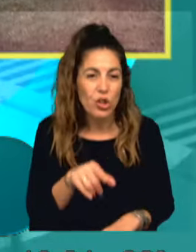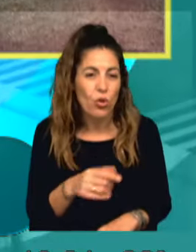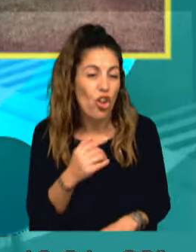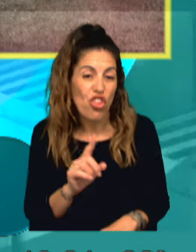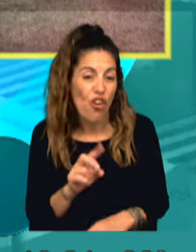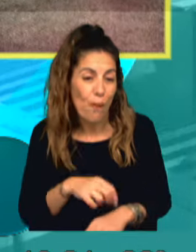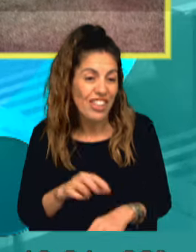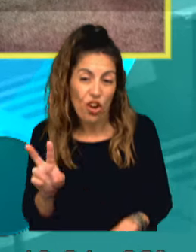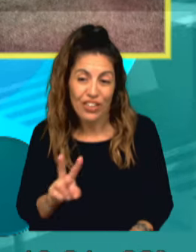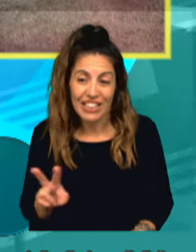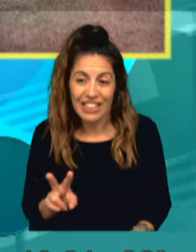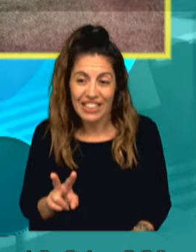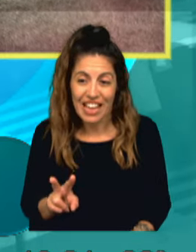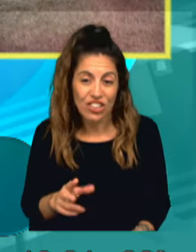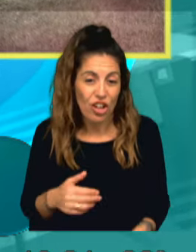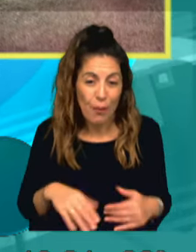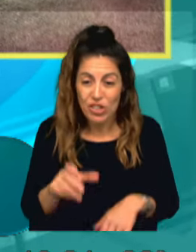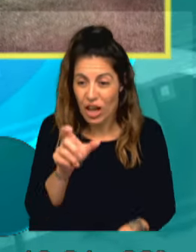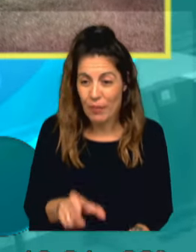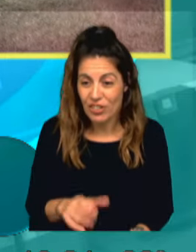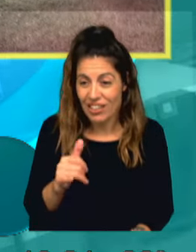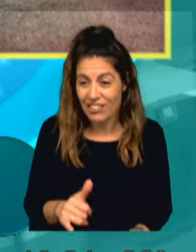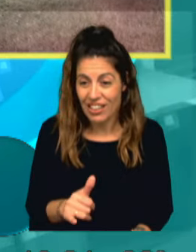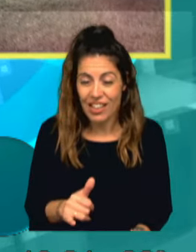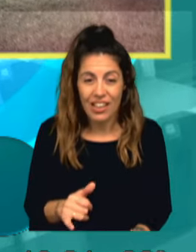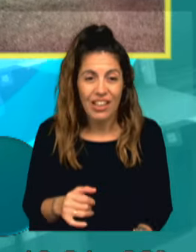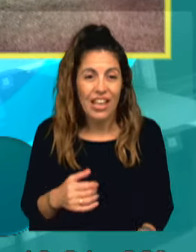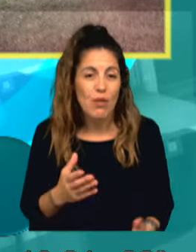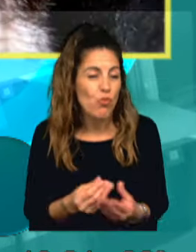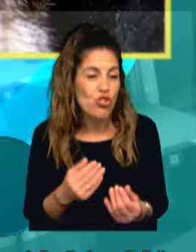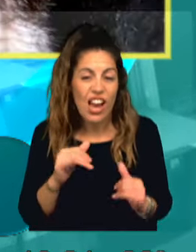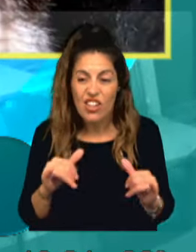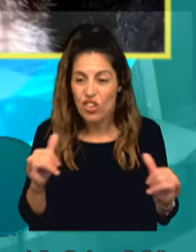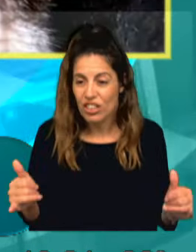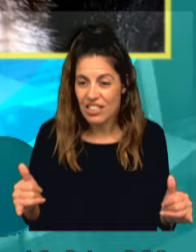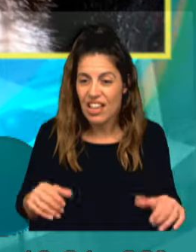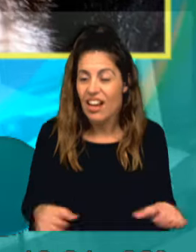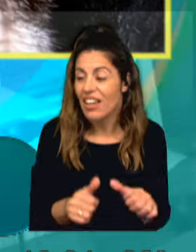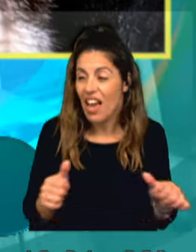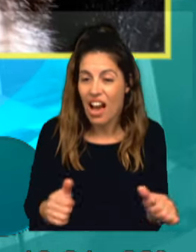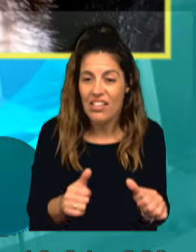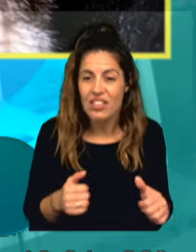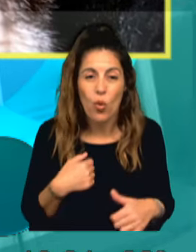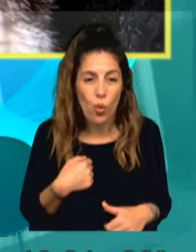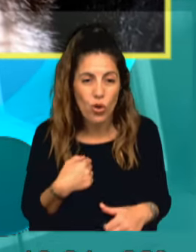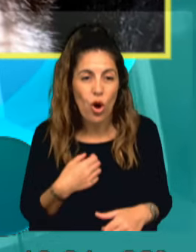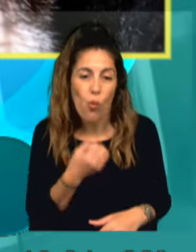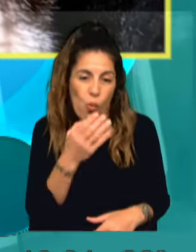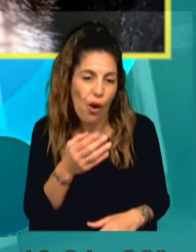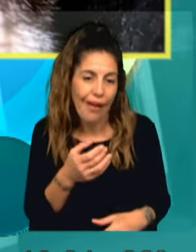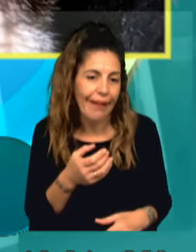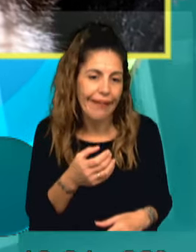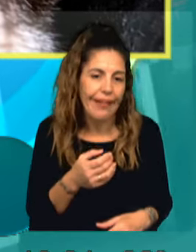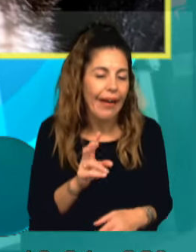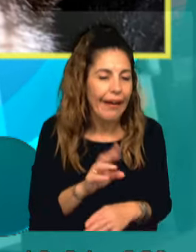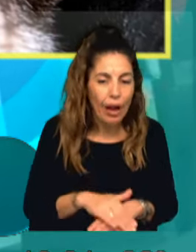es veterinario la mayoría de las personas que lo tienen y está bombardeado de un montón de noticias que hacen de que uno tenga que ser un buen tenedor un